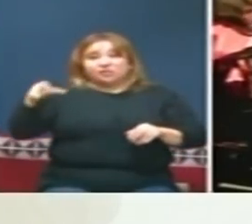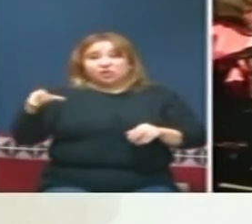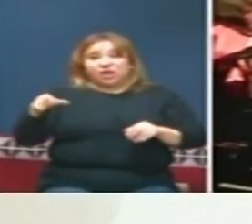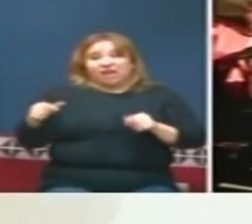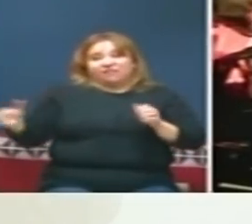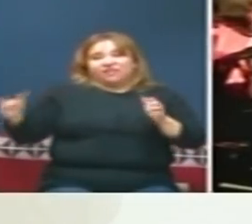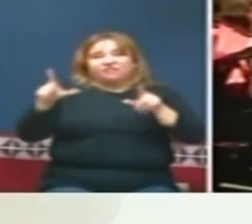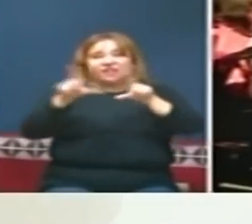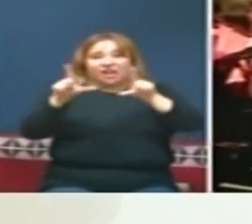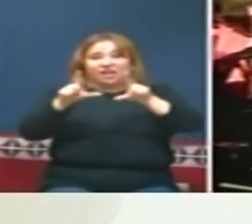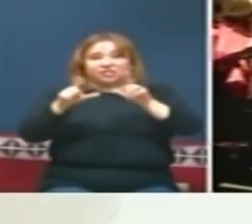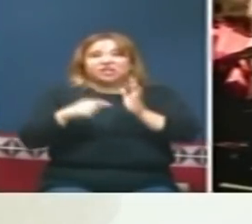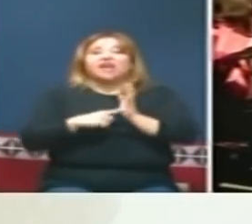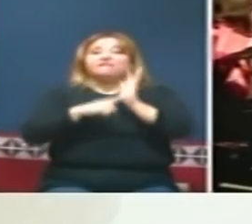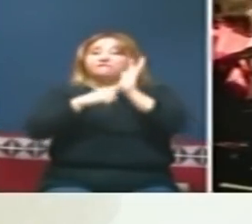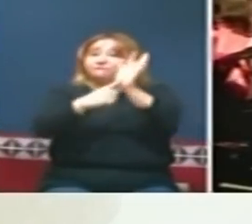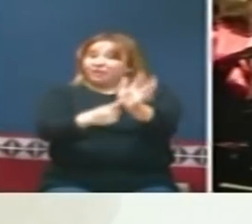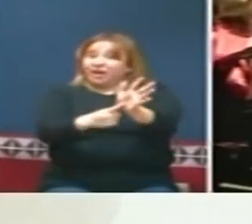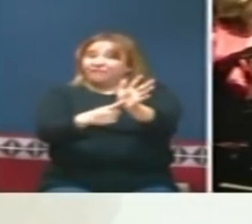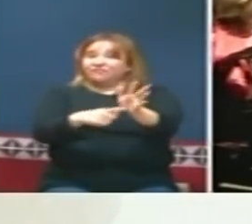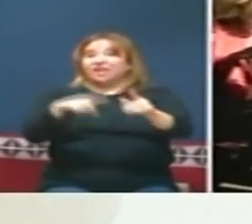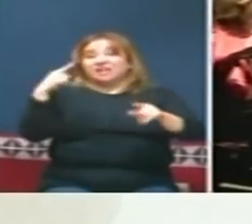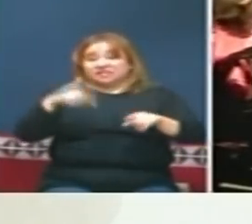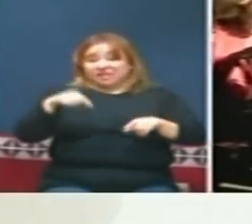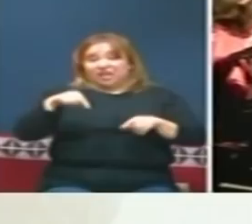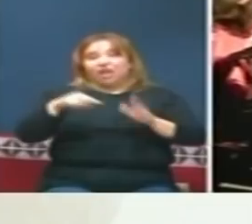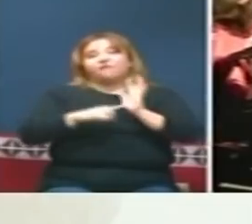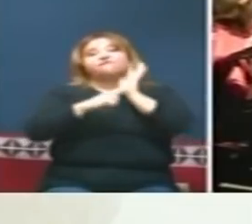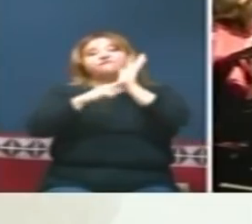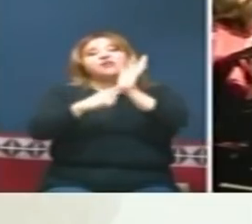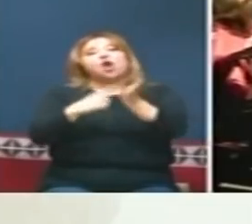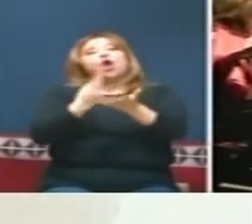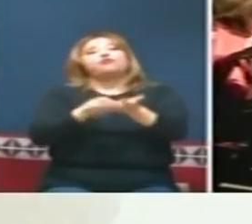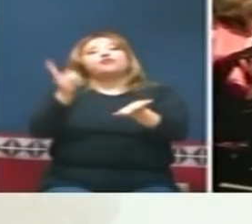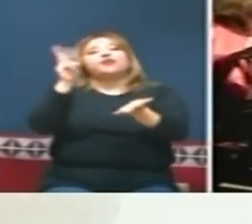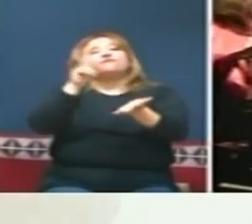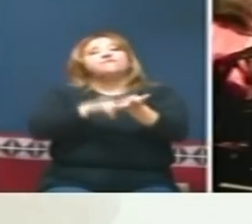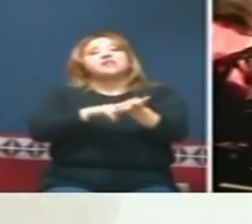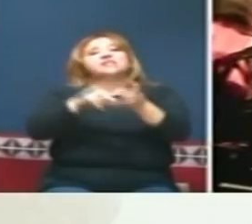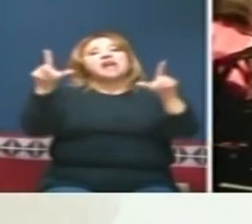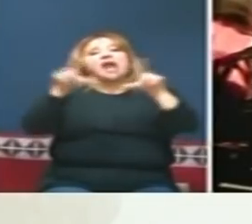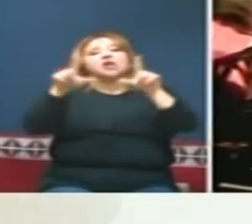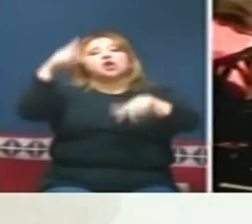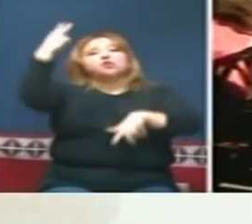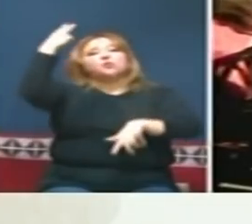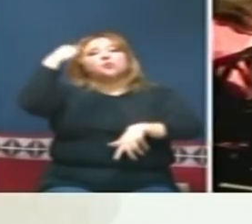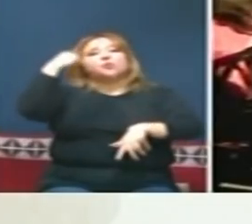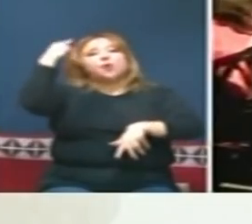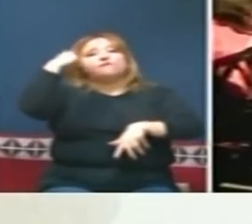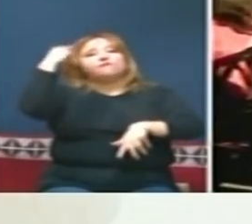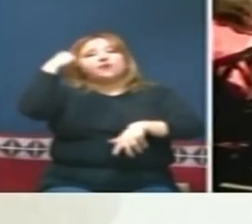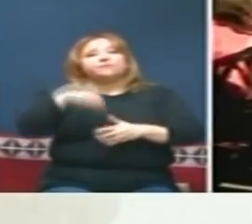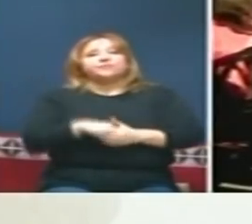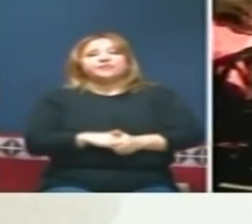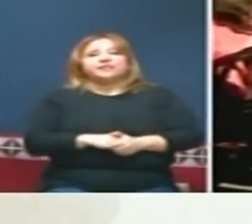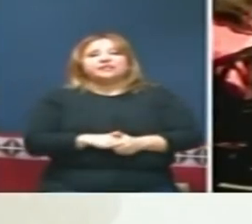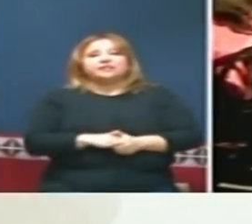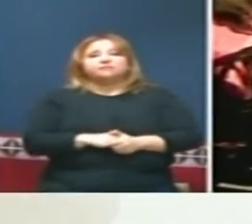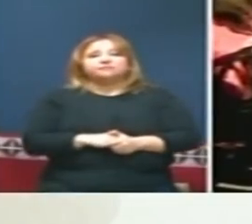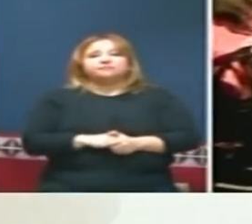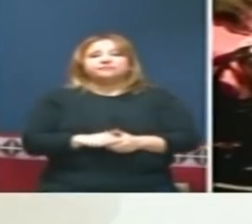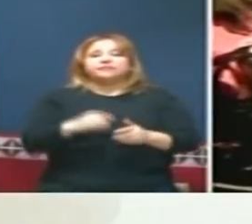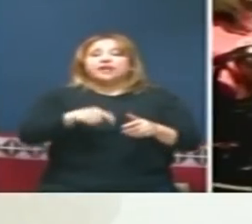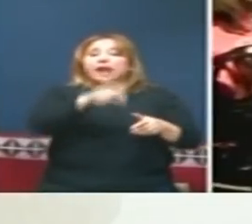ustedes disfruten de esta fiesta. Vamos a estar en vivo y en directo, reiteramos, a través de la pantalla de Canal 9, de nuestros medios y del resto de medios de